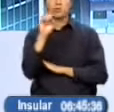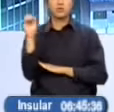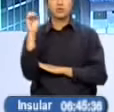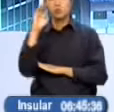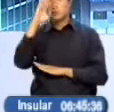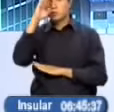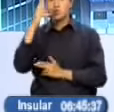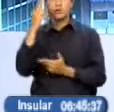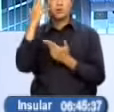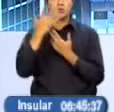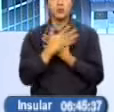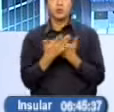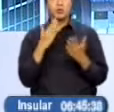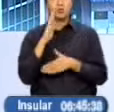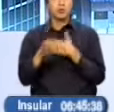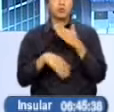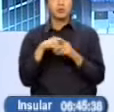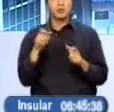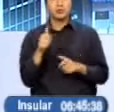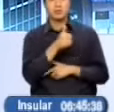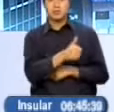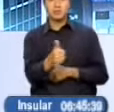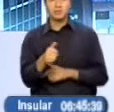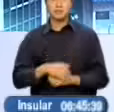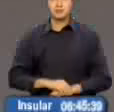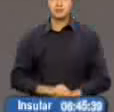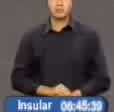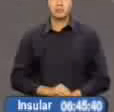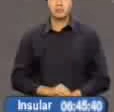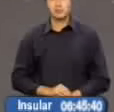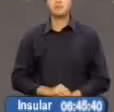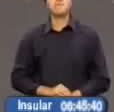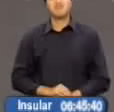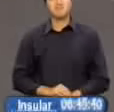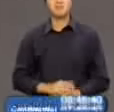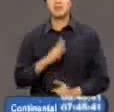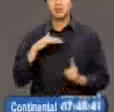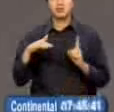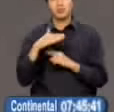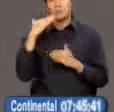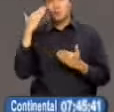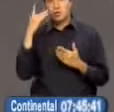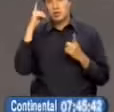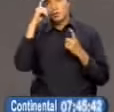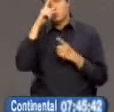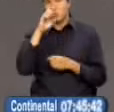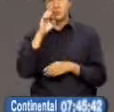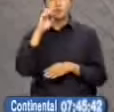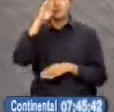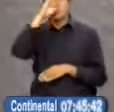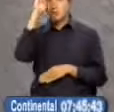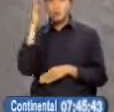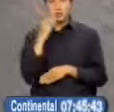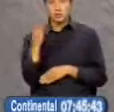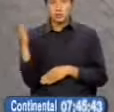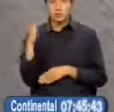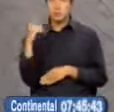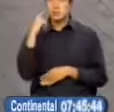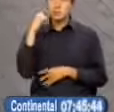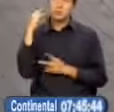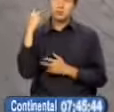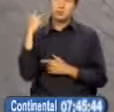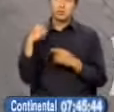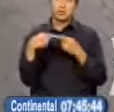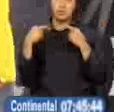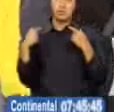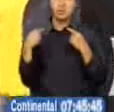resguardarán la seguridad de todos a pesar de la coyuntura política difícil que vive brasil las expectativas del